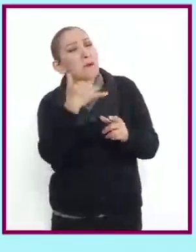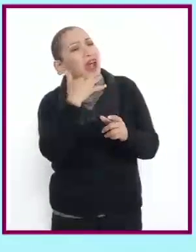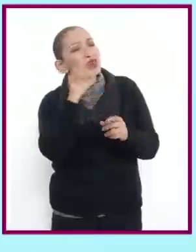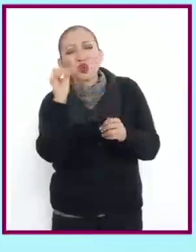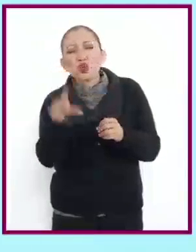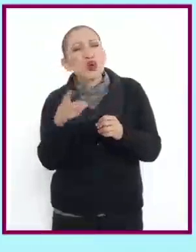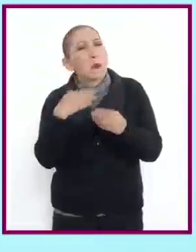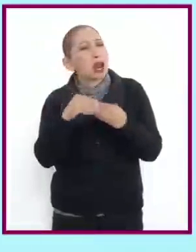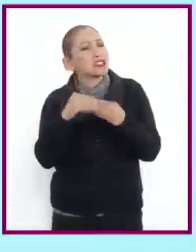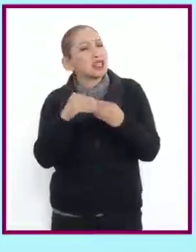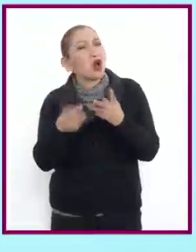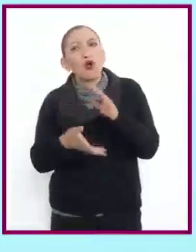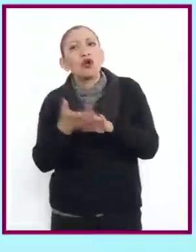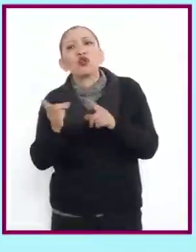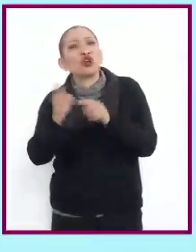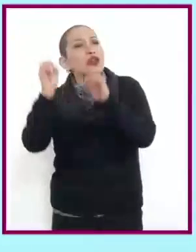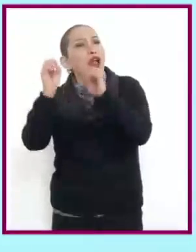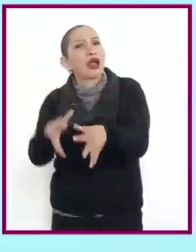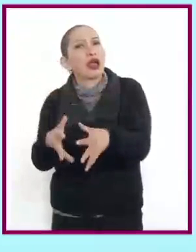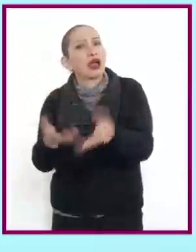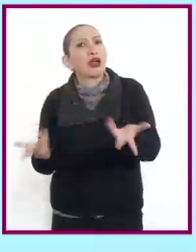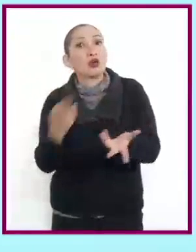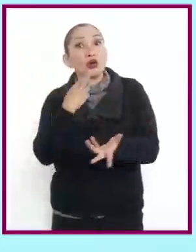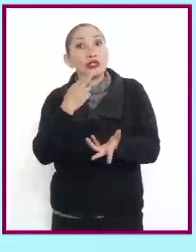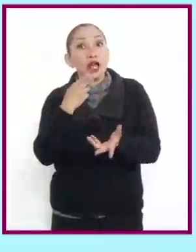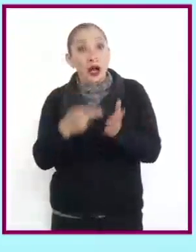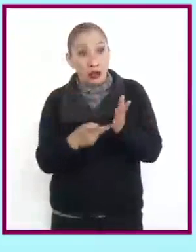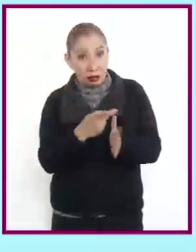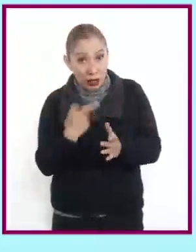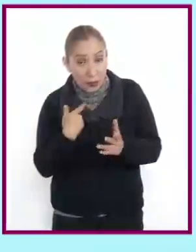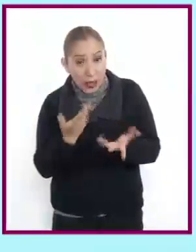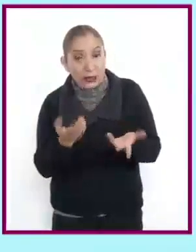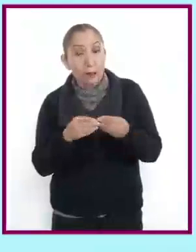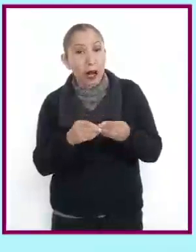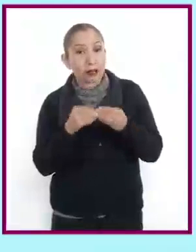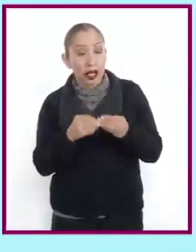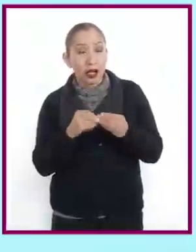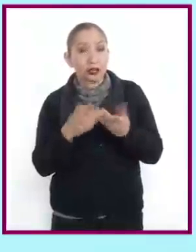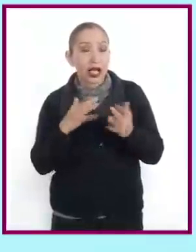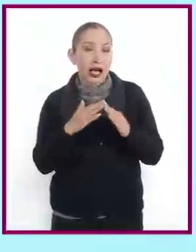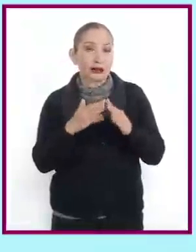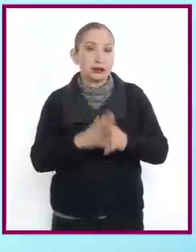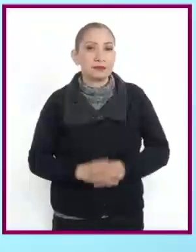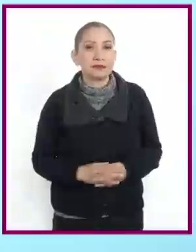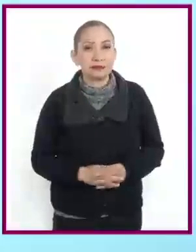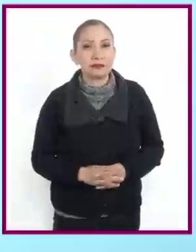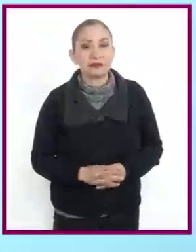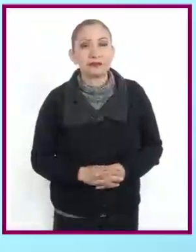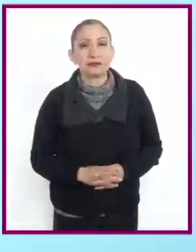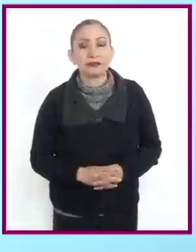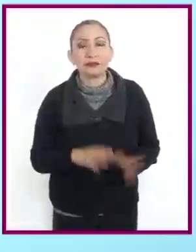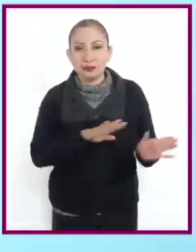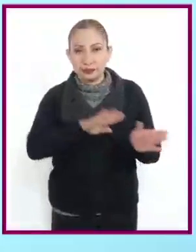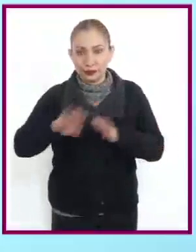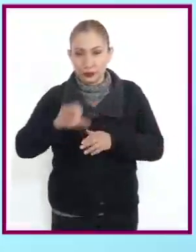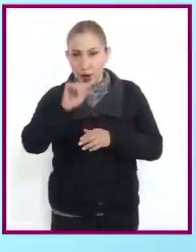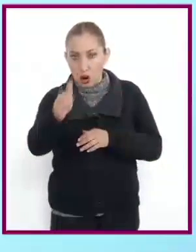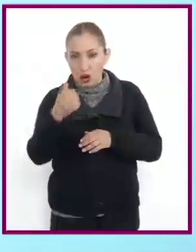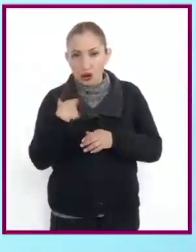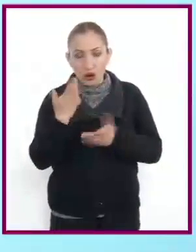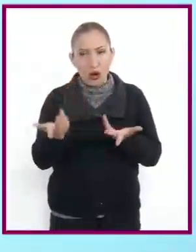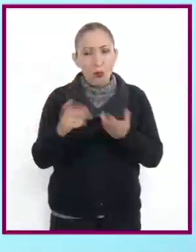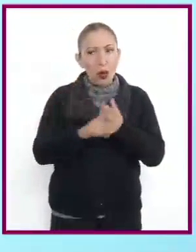uso excesivo de plásticos y optemos por materiales orgánicos, biodegradables o reciclables. Les proponemos que